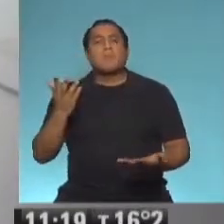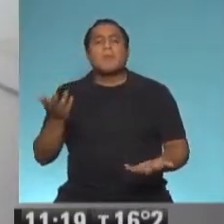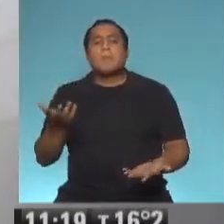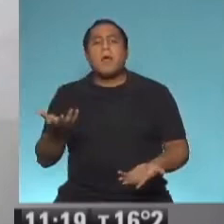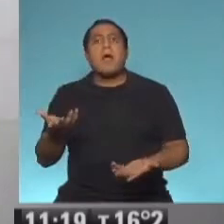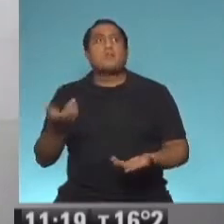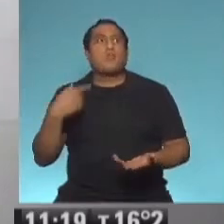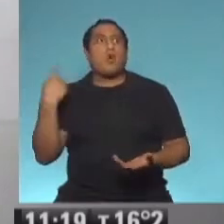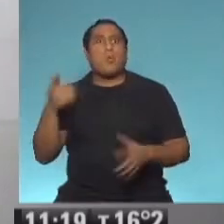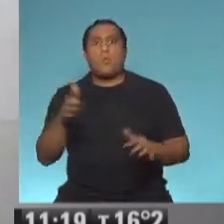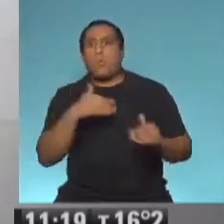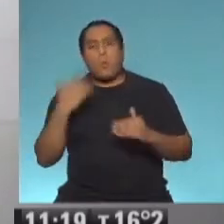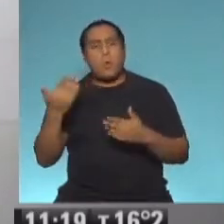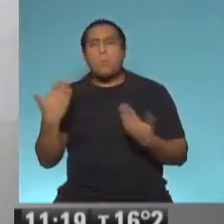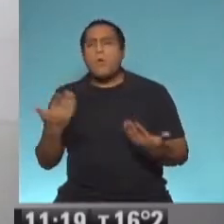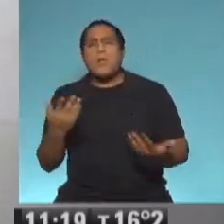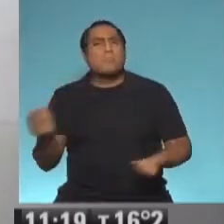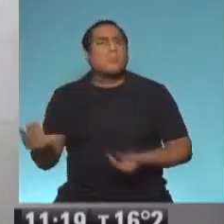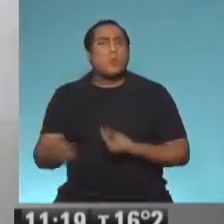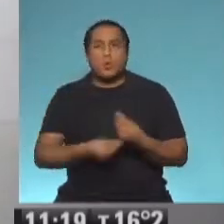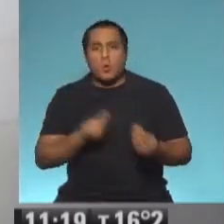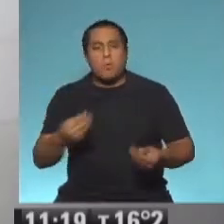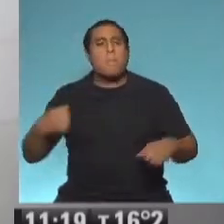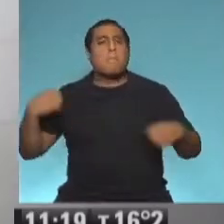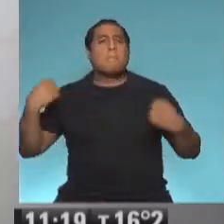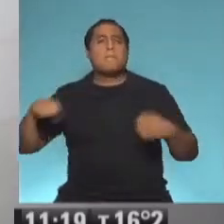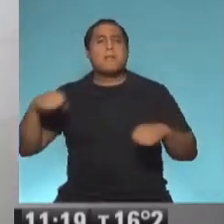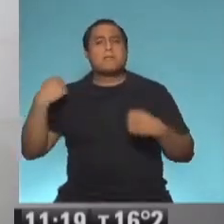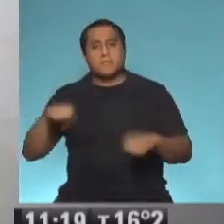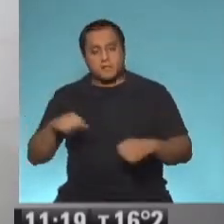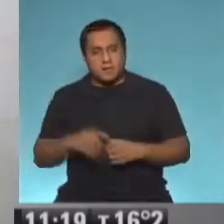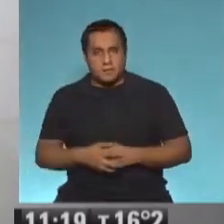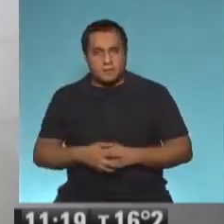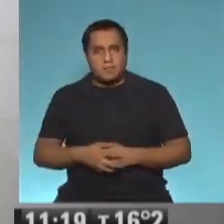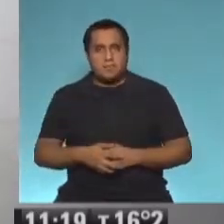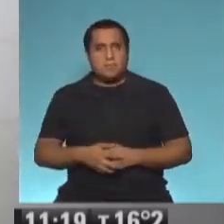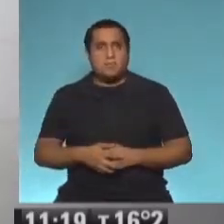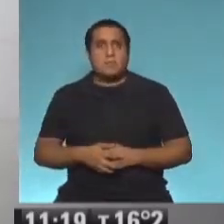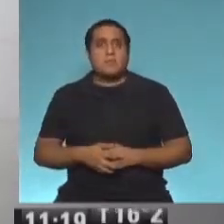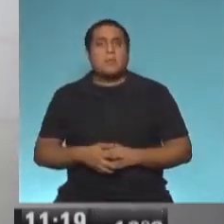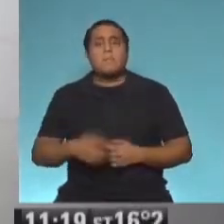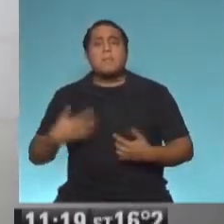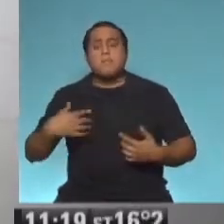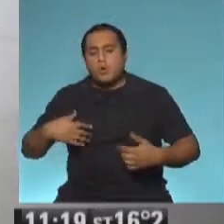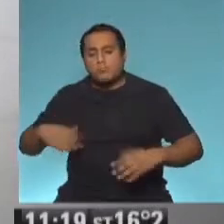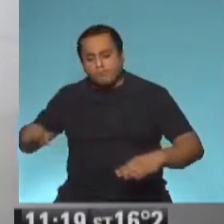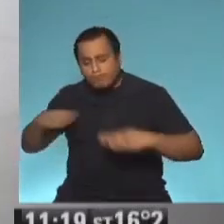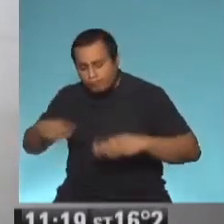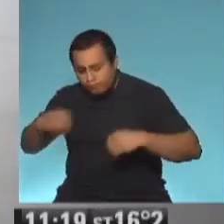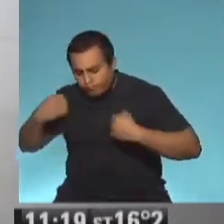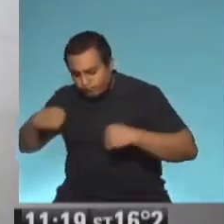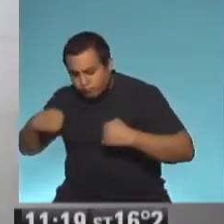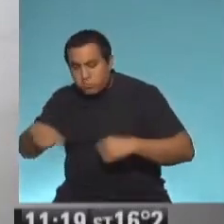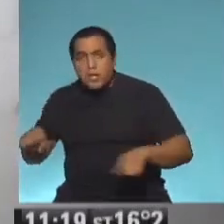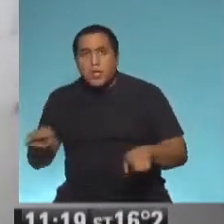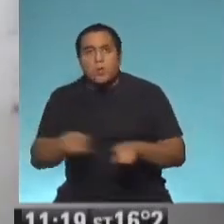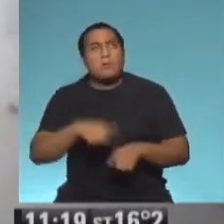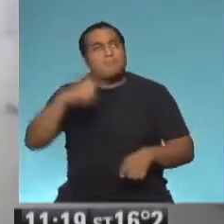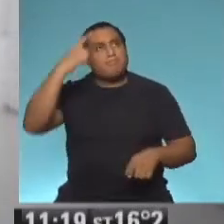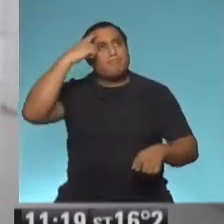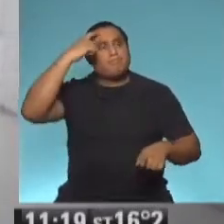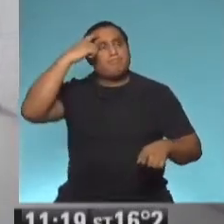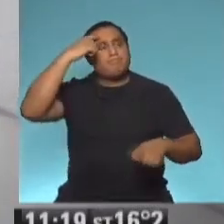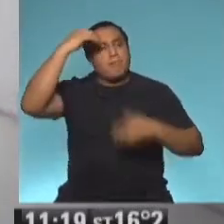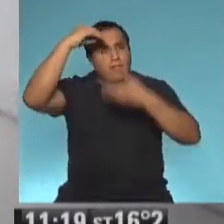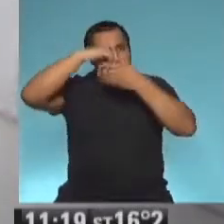utilizar todos. La forma de hacerla es practicar. Es la única manera. Así como entrenas un músculo, también tenés que entrenar tu mente. Así que